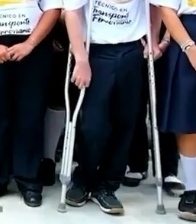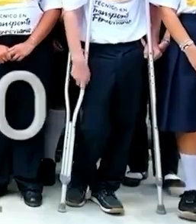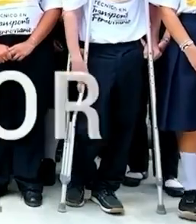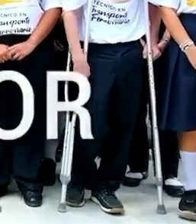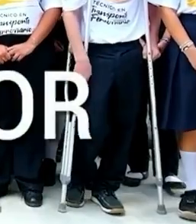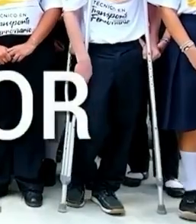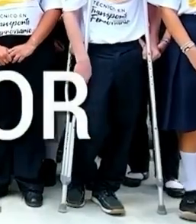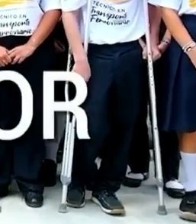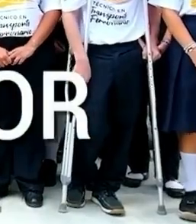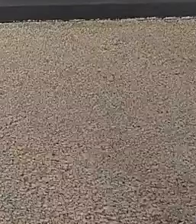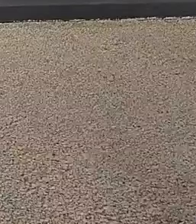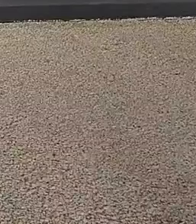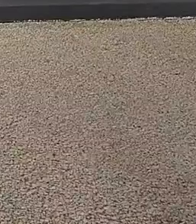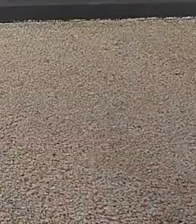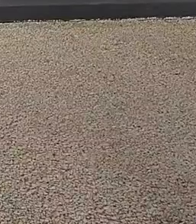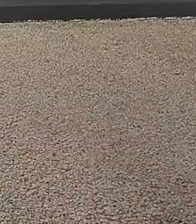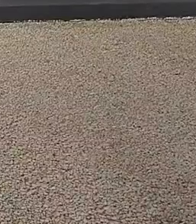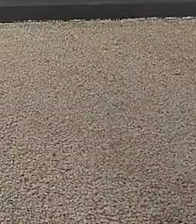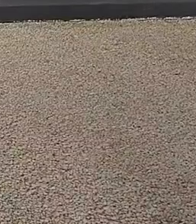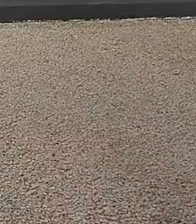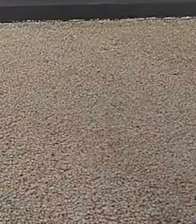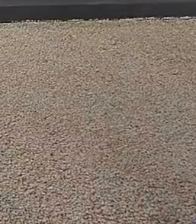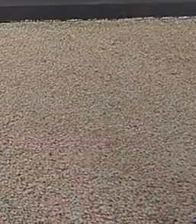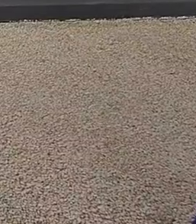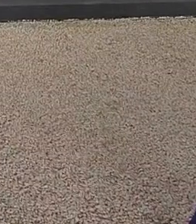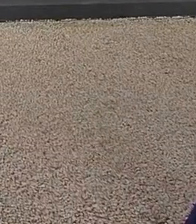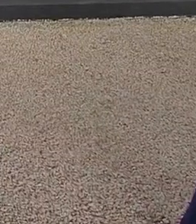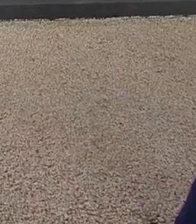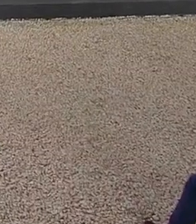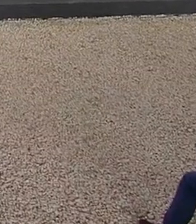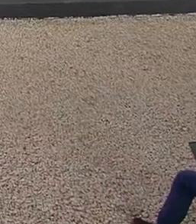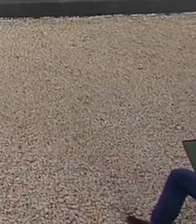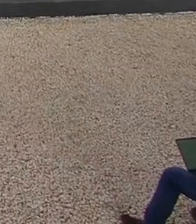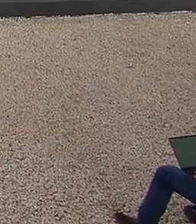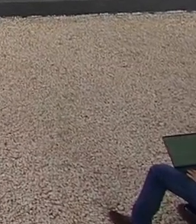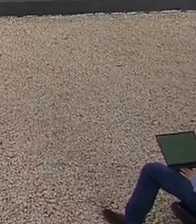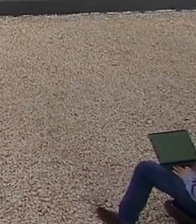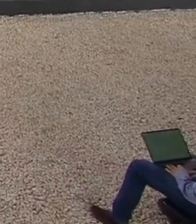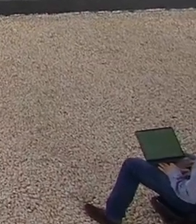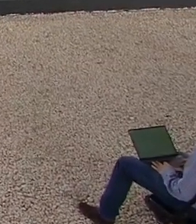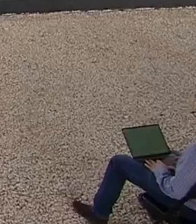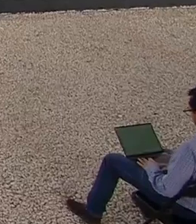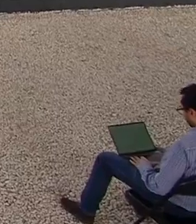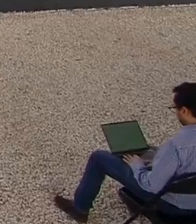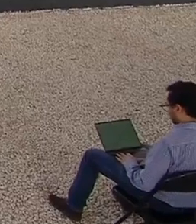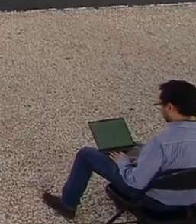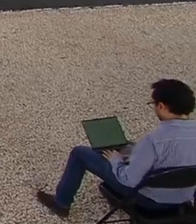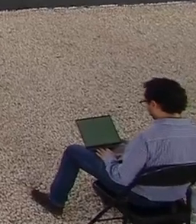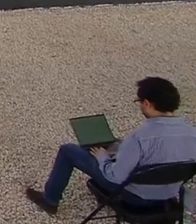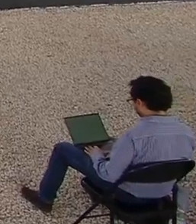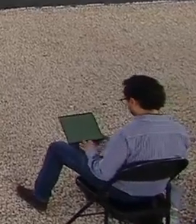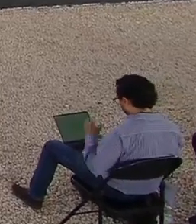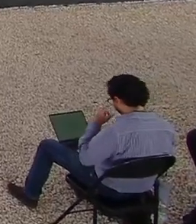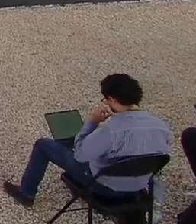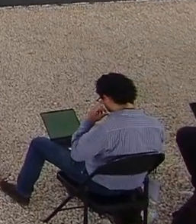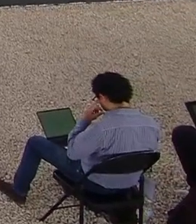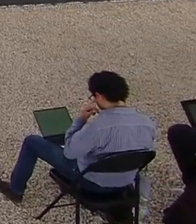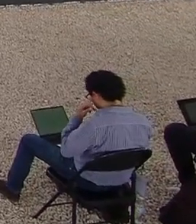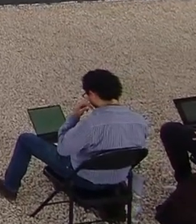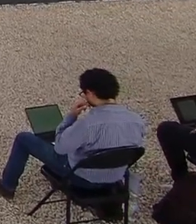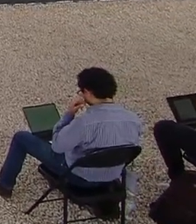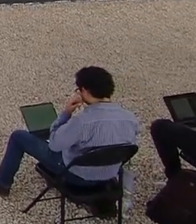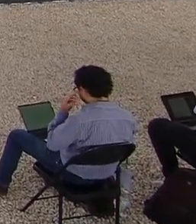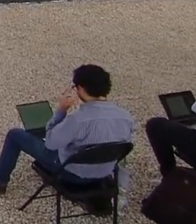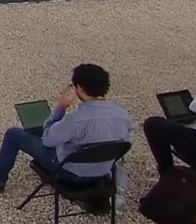señor presidente! Muchas gracias, señor presidente. Bienvenido a Cancún, bienvenido a Quintana Roo. Muchas gracias.